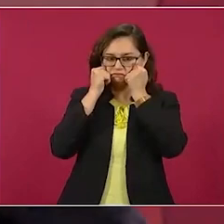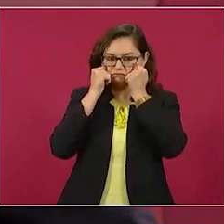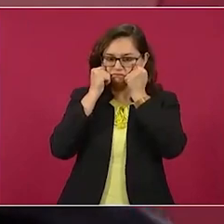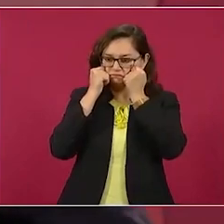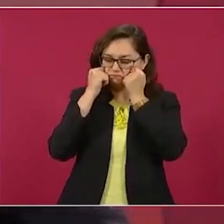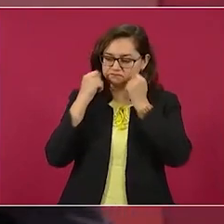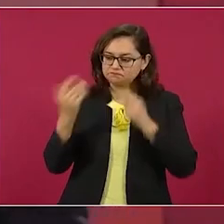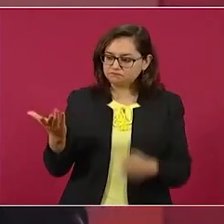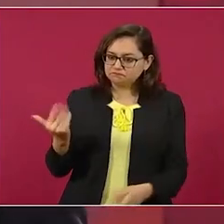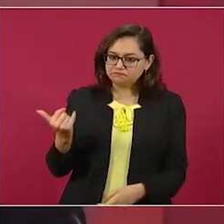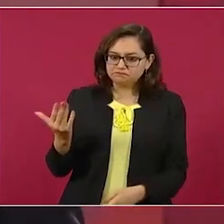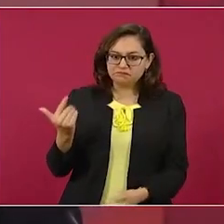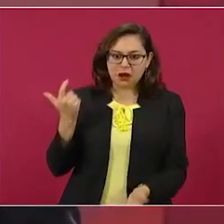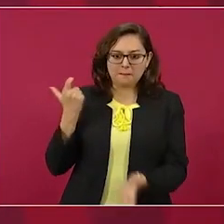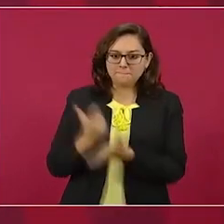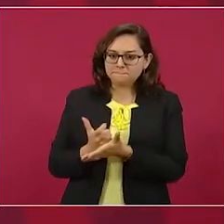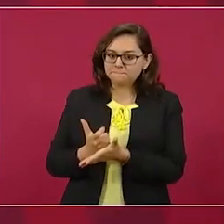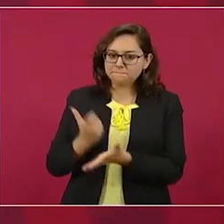queriendo